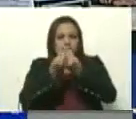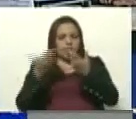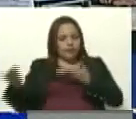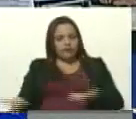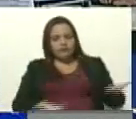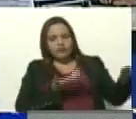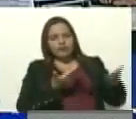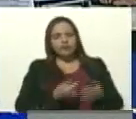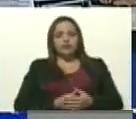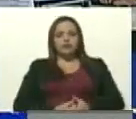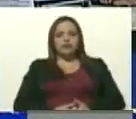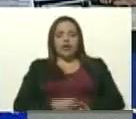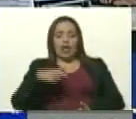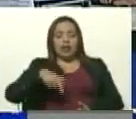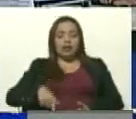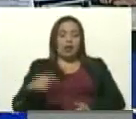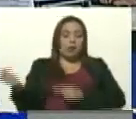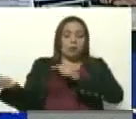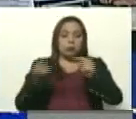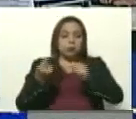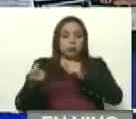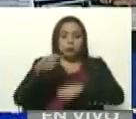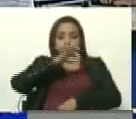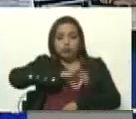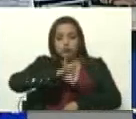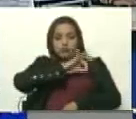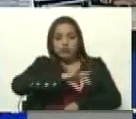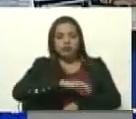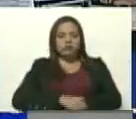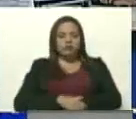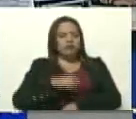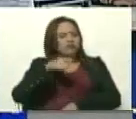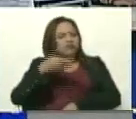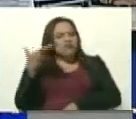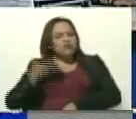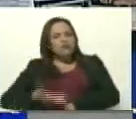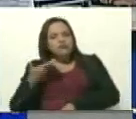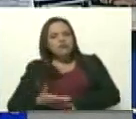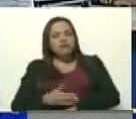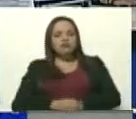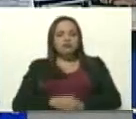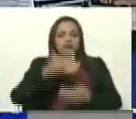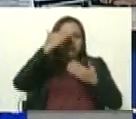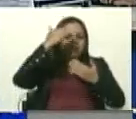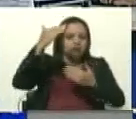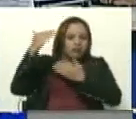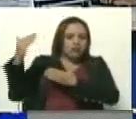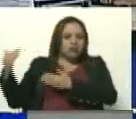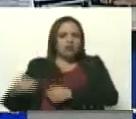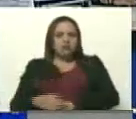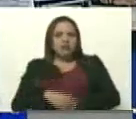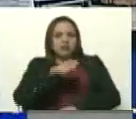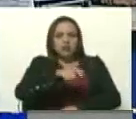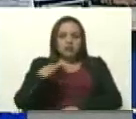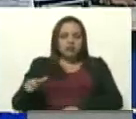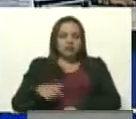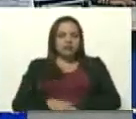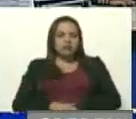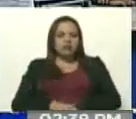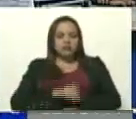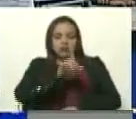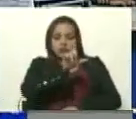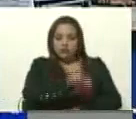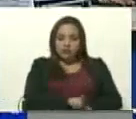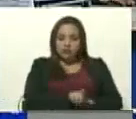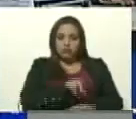bienvenidos a este foro de diálogo social, muy importante. Saludamos a Gianpaolo, coordinador del Sistema